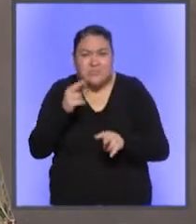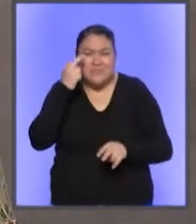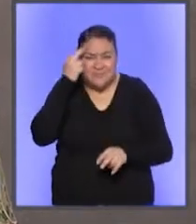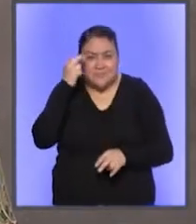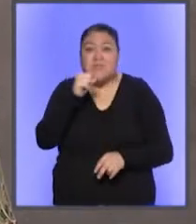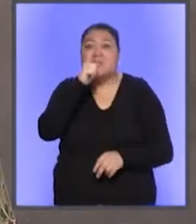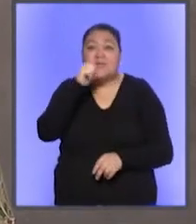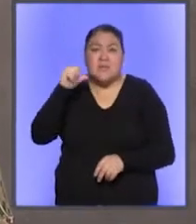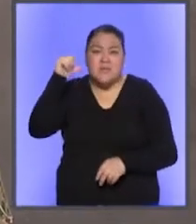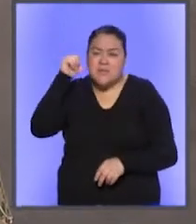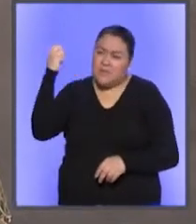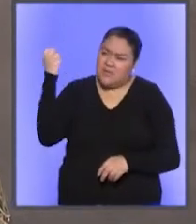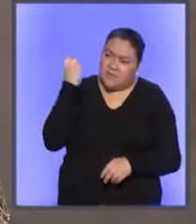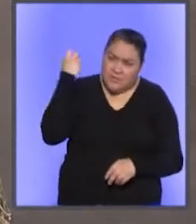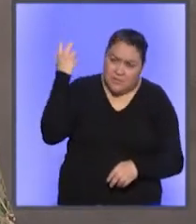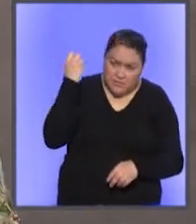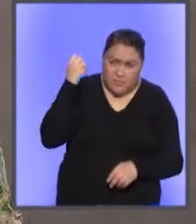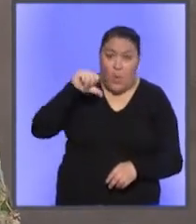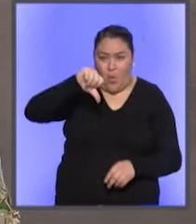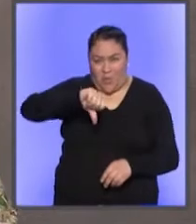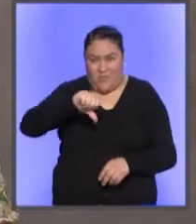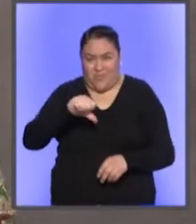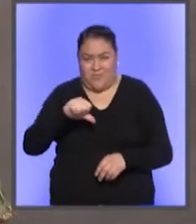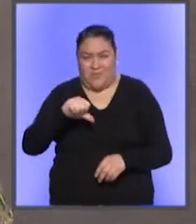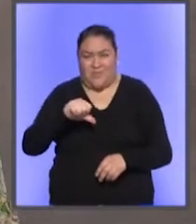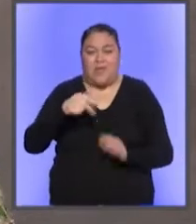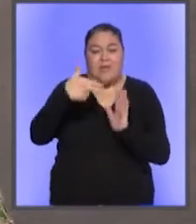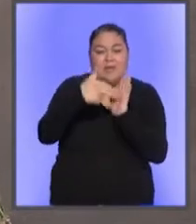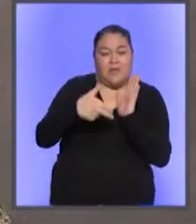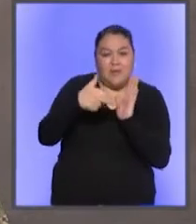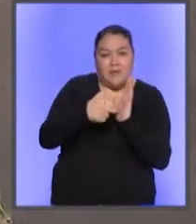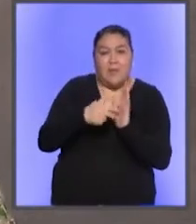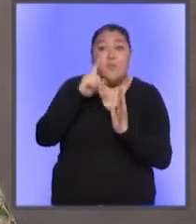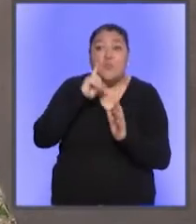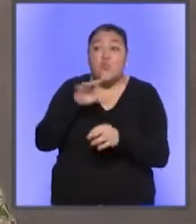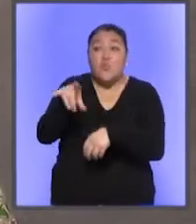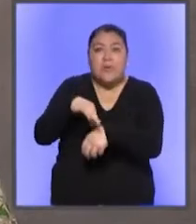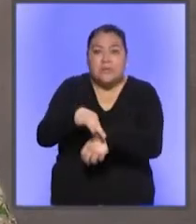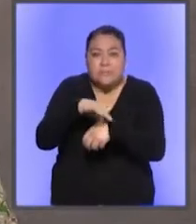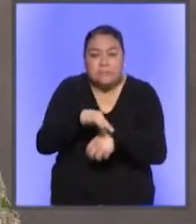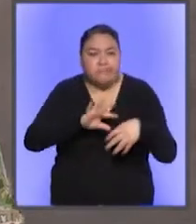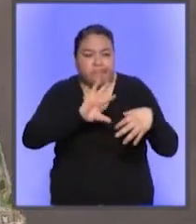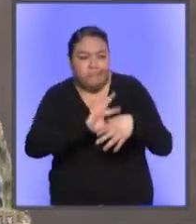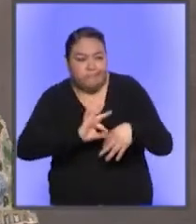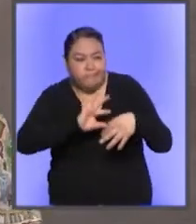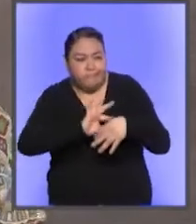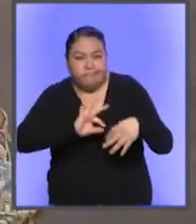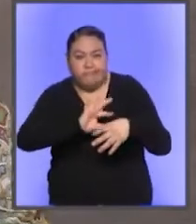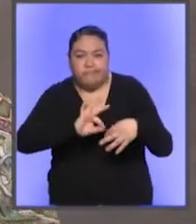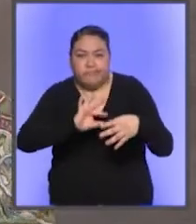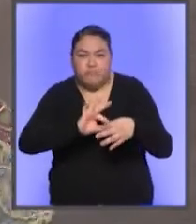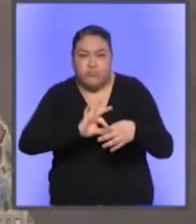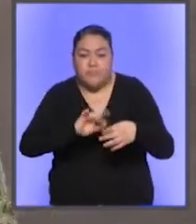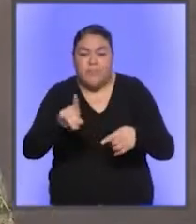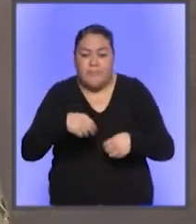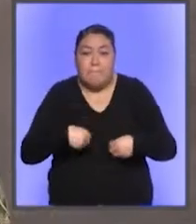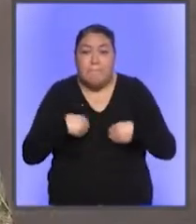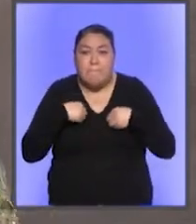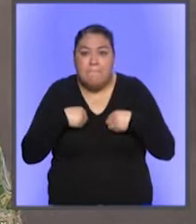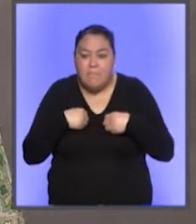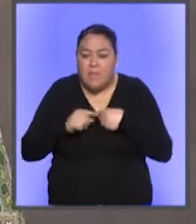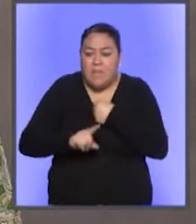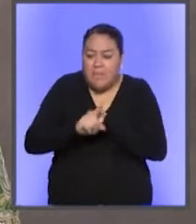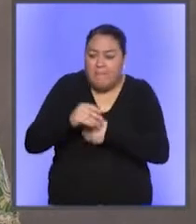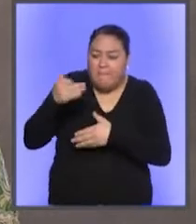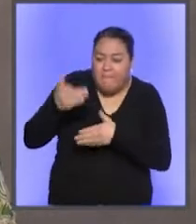el día de ayer también todas las conferencias y hoy talleres en donde las mujeres de viva voz nos están comentando qué es lo que viven